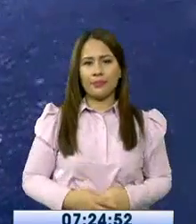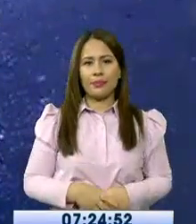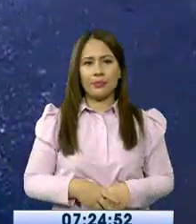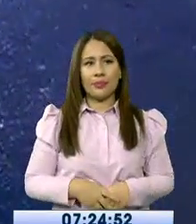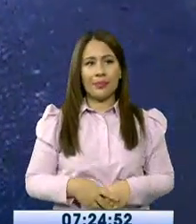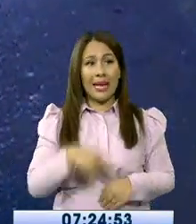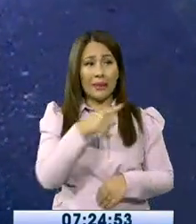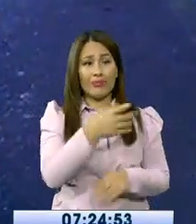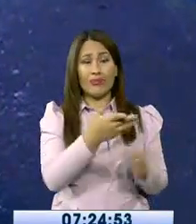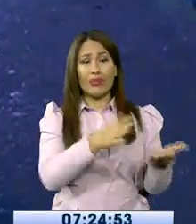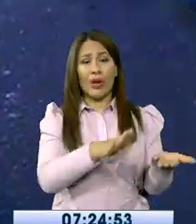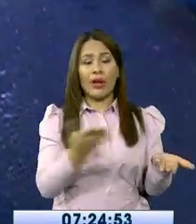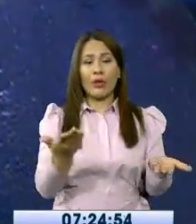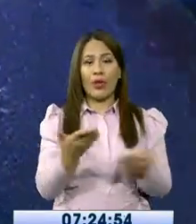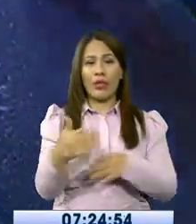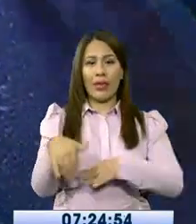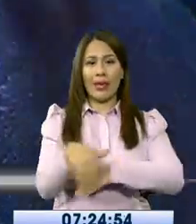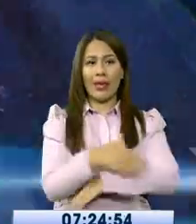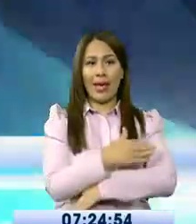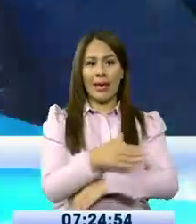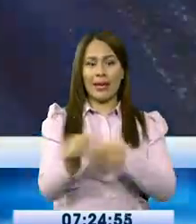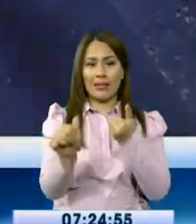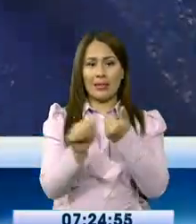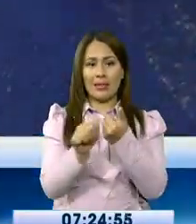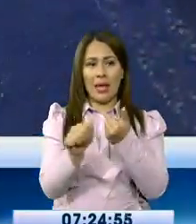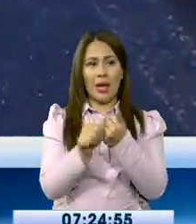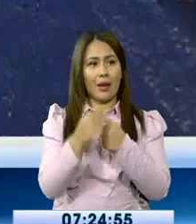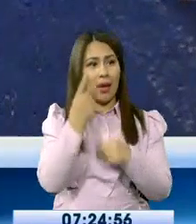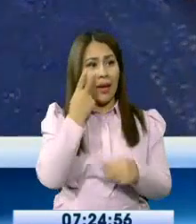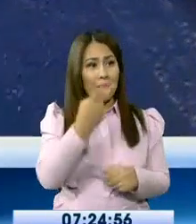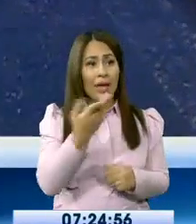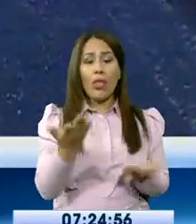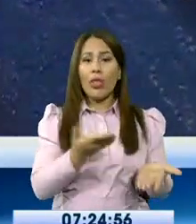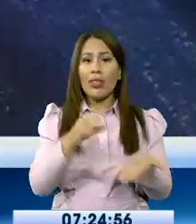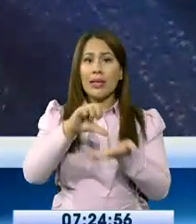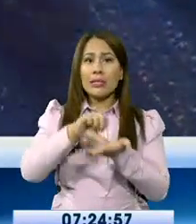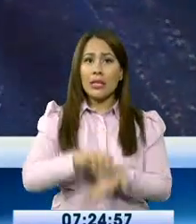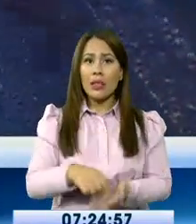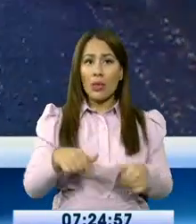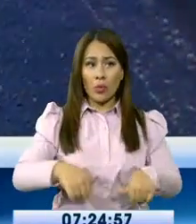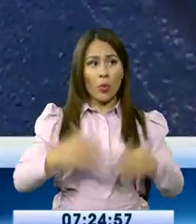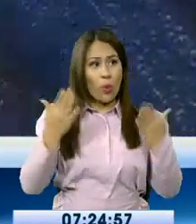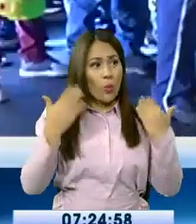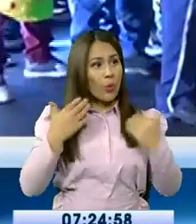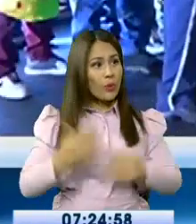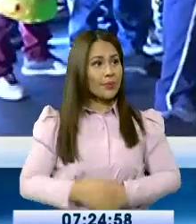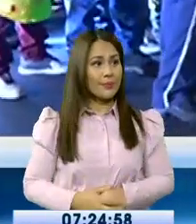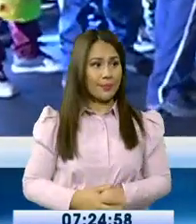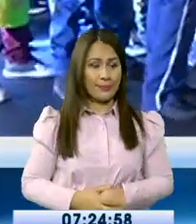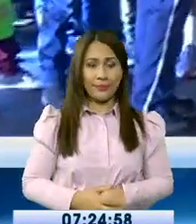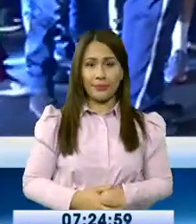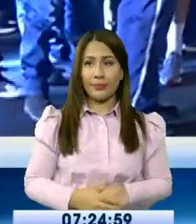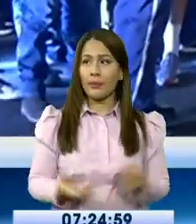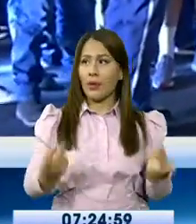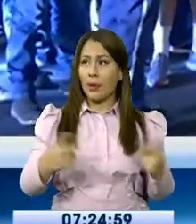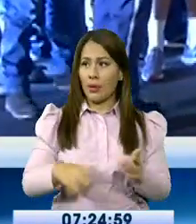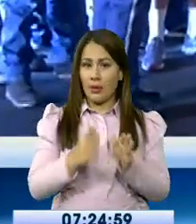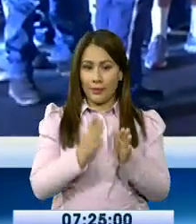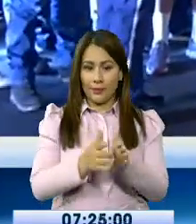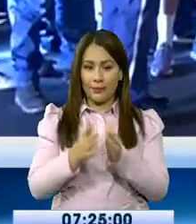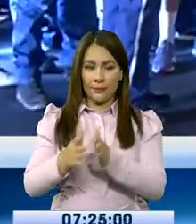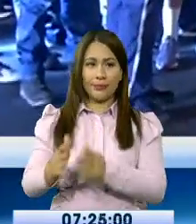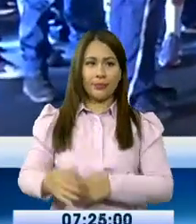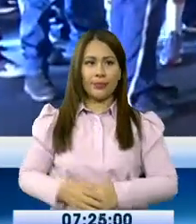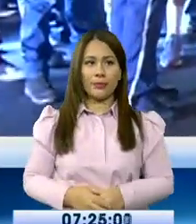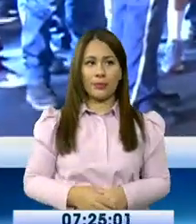El accidente ocurrió en las calles Antepara y Primero de Mayo, pleno centro de Guayaquil, en momentos en el que, según testigos, el hombre